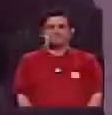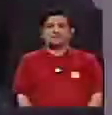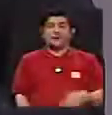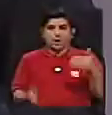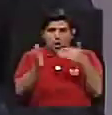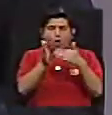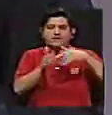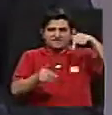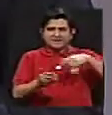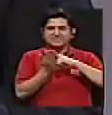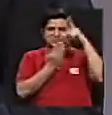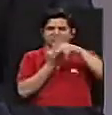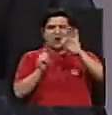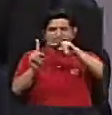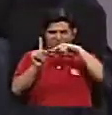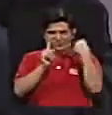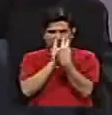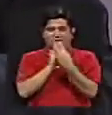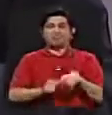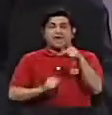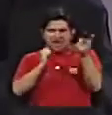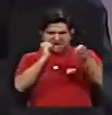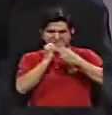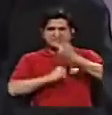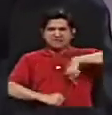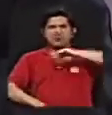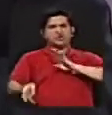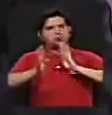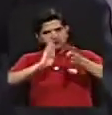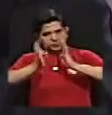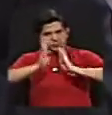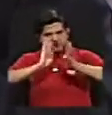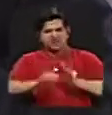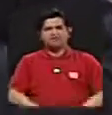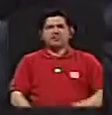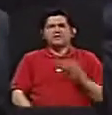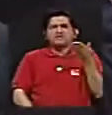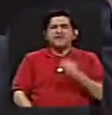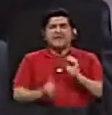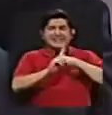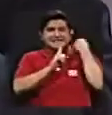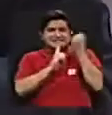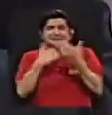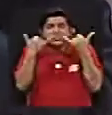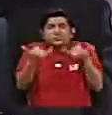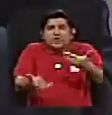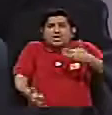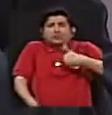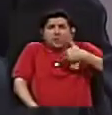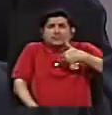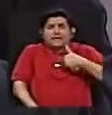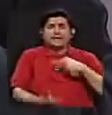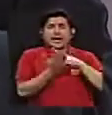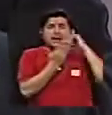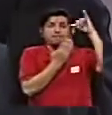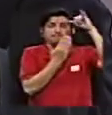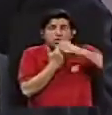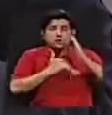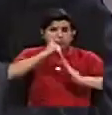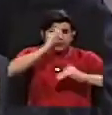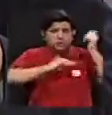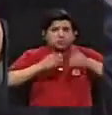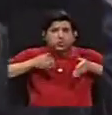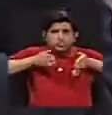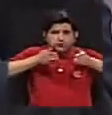Estamos de regreso en su programa Puntos de Vista. En esta ocasión estamos conversando acerca de la situación actual del proyecto para construir